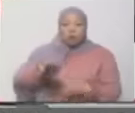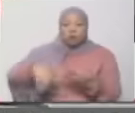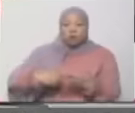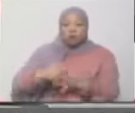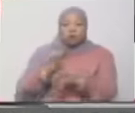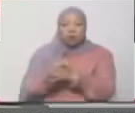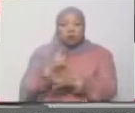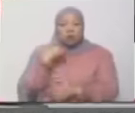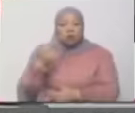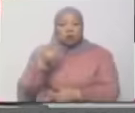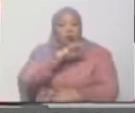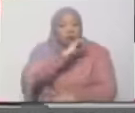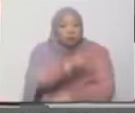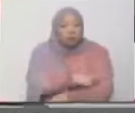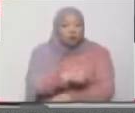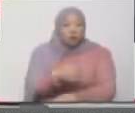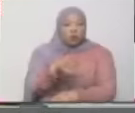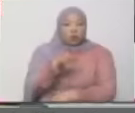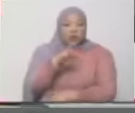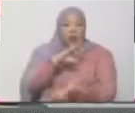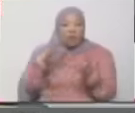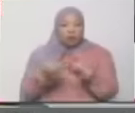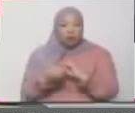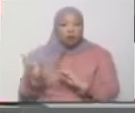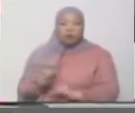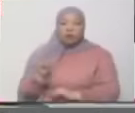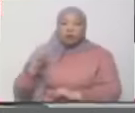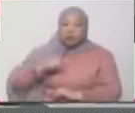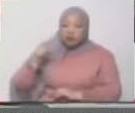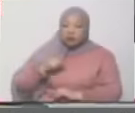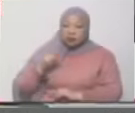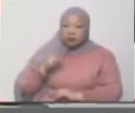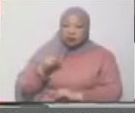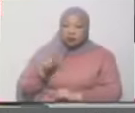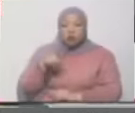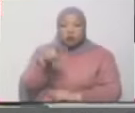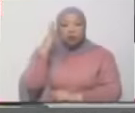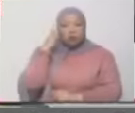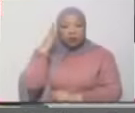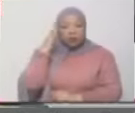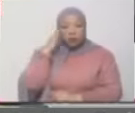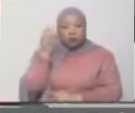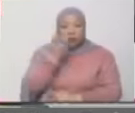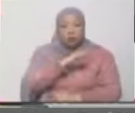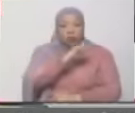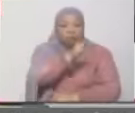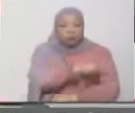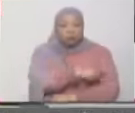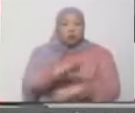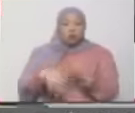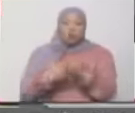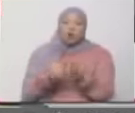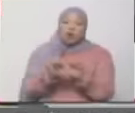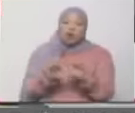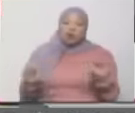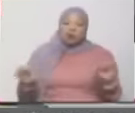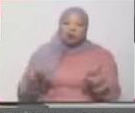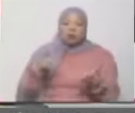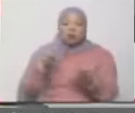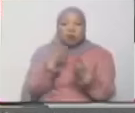manos el poder para la gran transformación que Venezuela necesita? ¿Se dan cuenta? Y el gran poder es la educación,